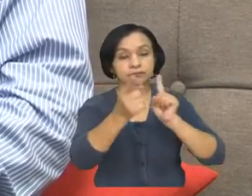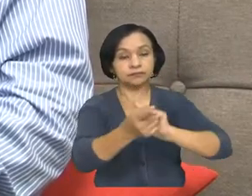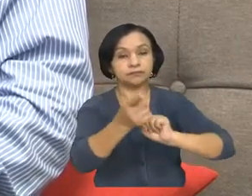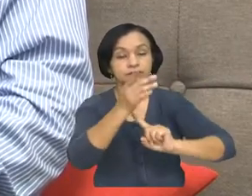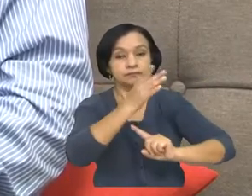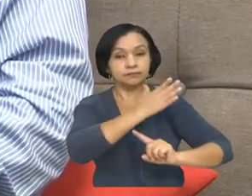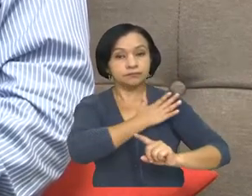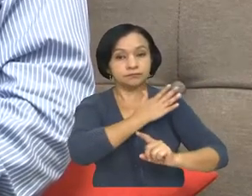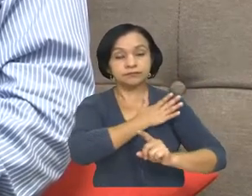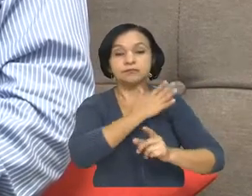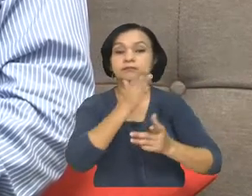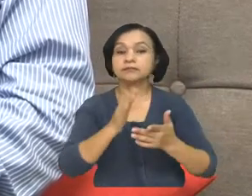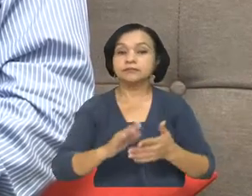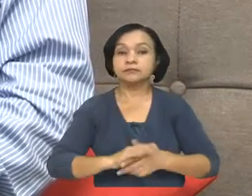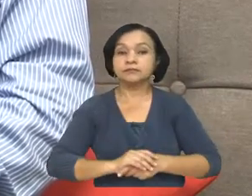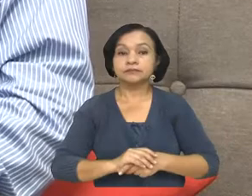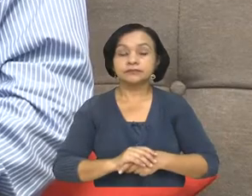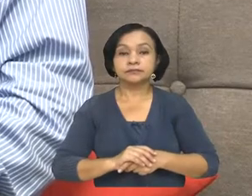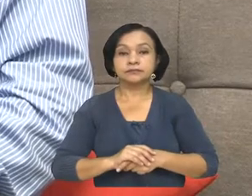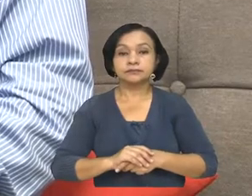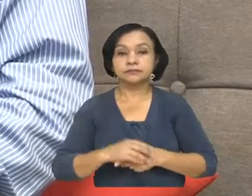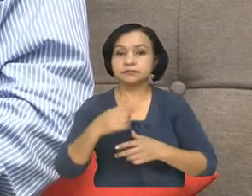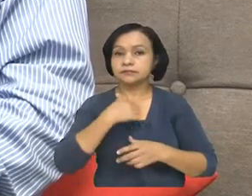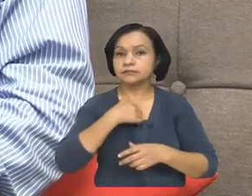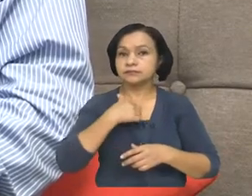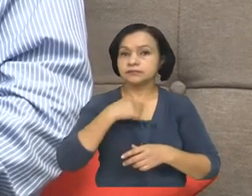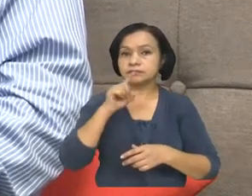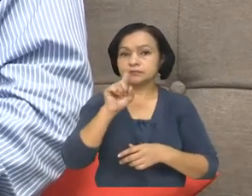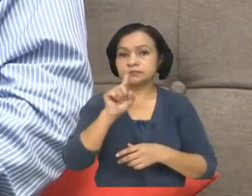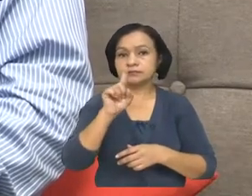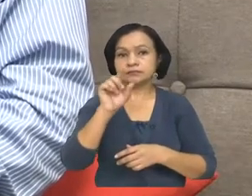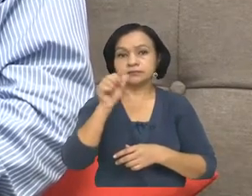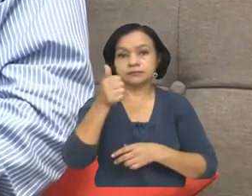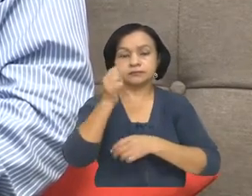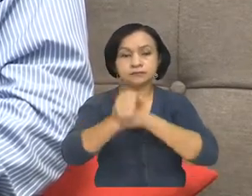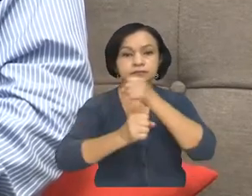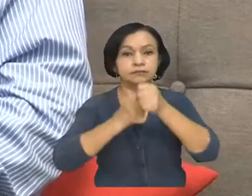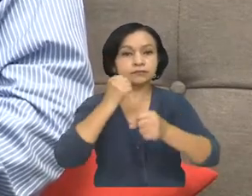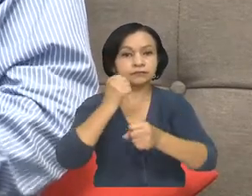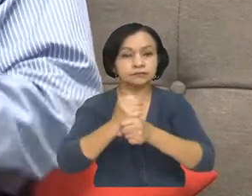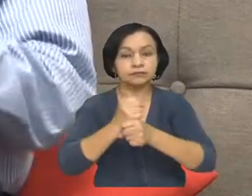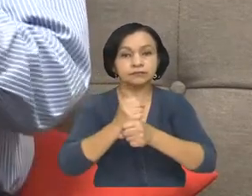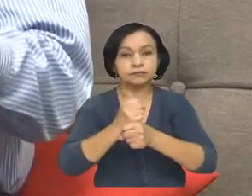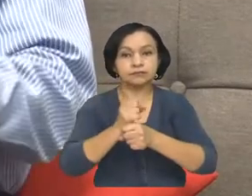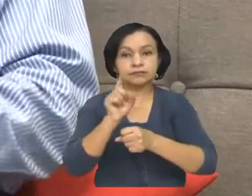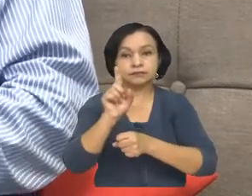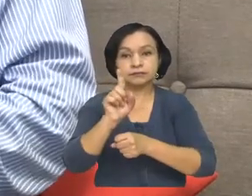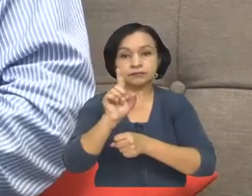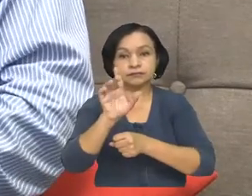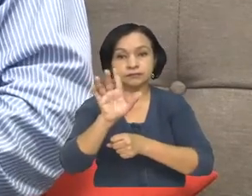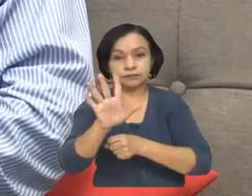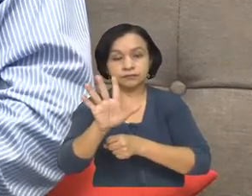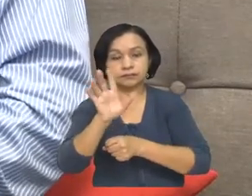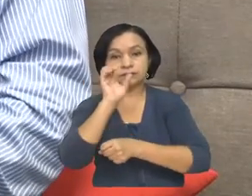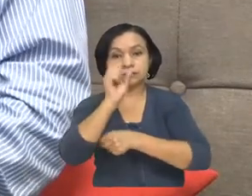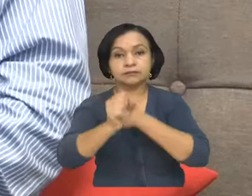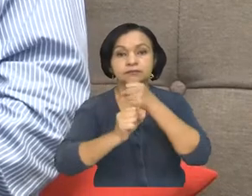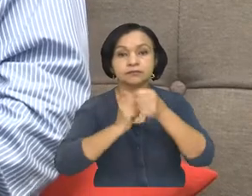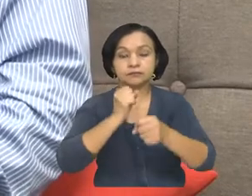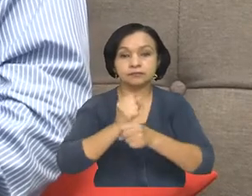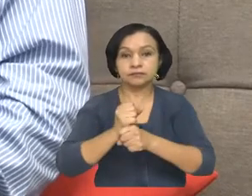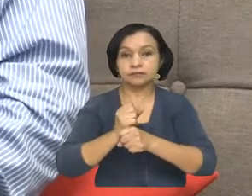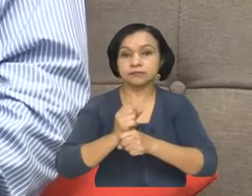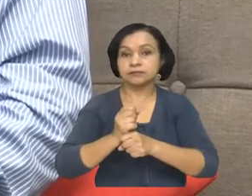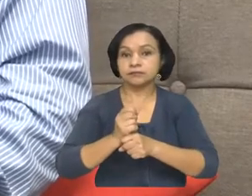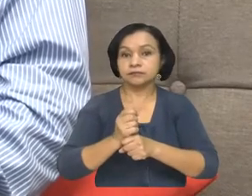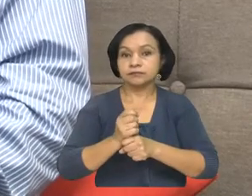dictadura. Yo apenas tenía 16 años no cumplidos, o sea, 15 años y un poquito más. Pero